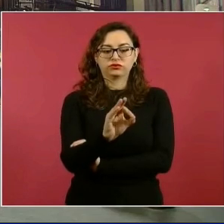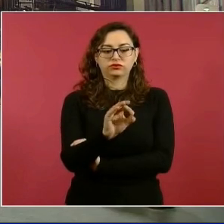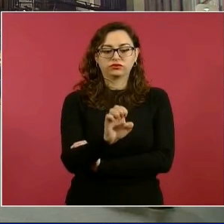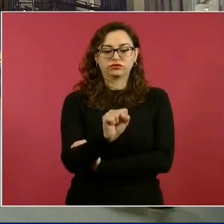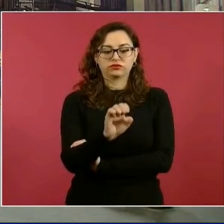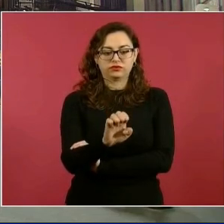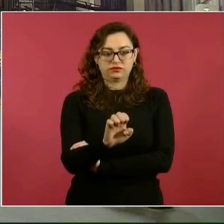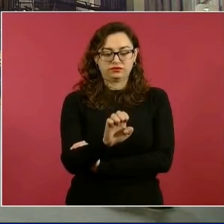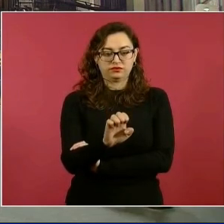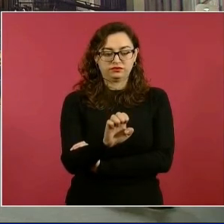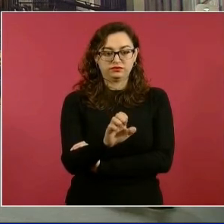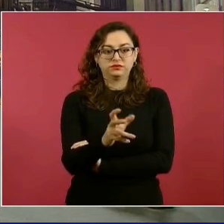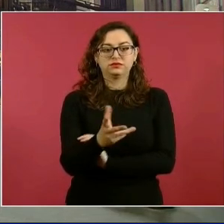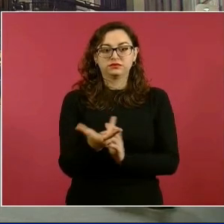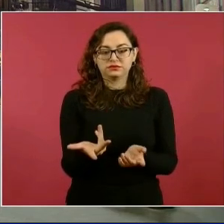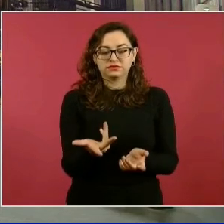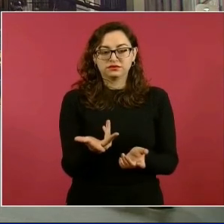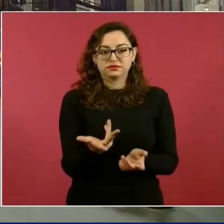defiende